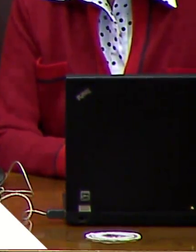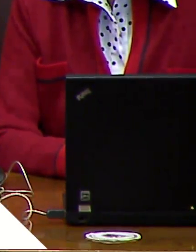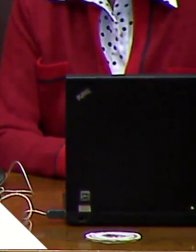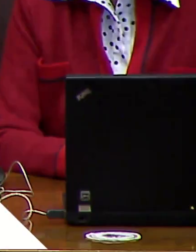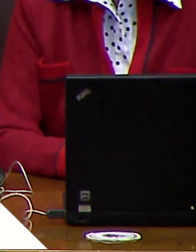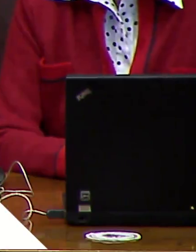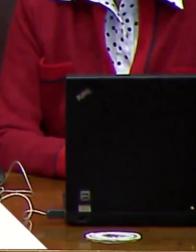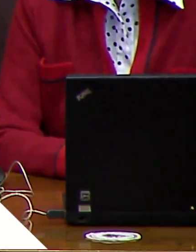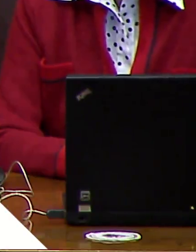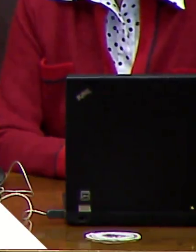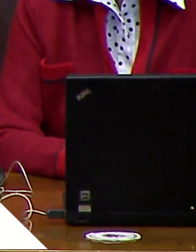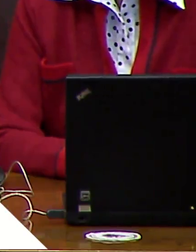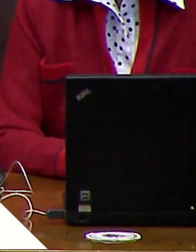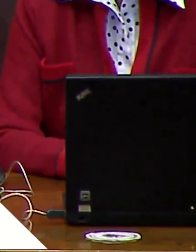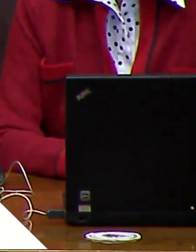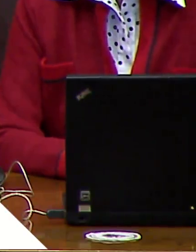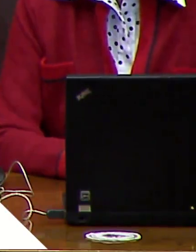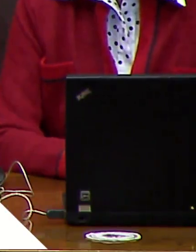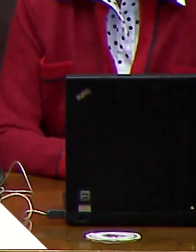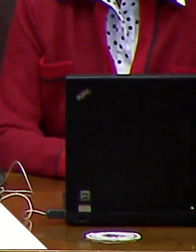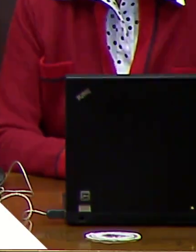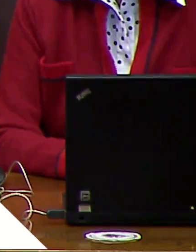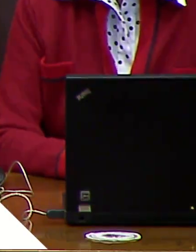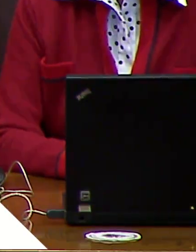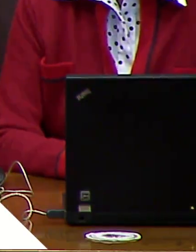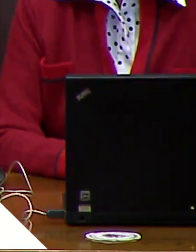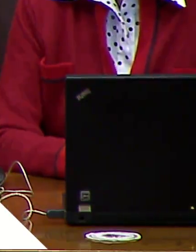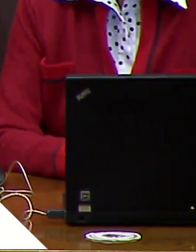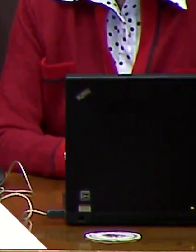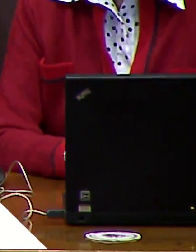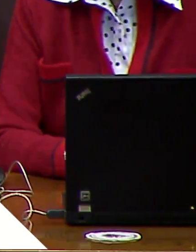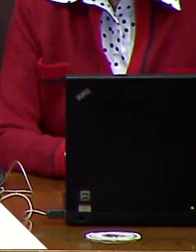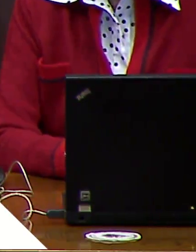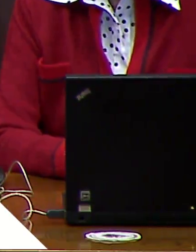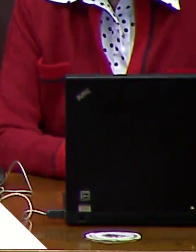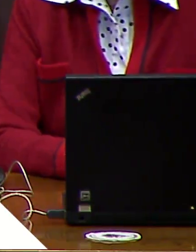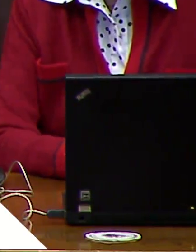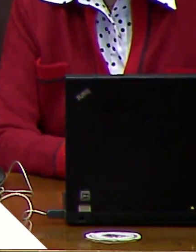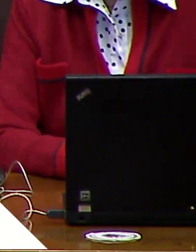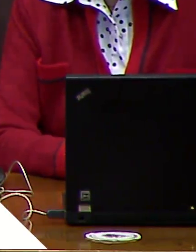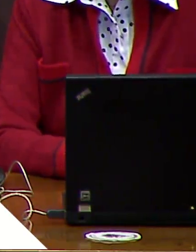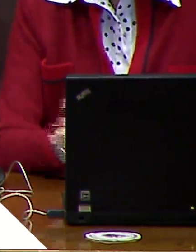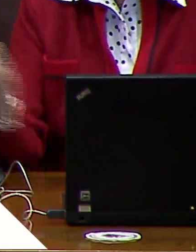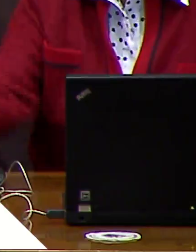escolares de la comuna de María Pinto quien nos visita